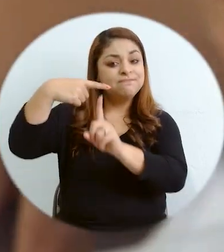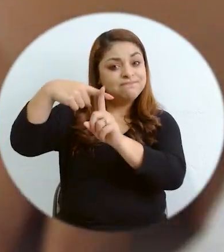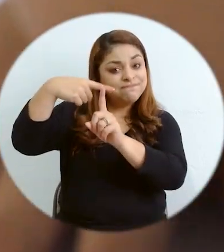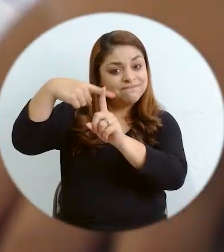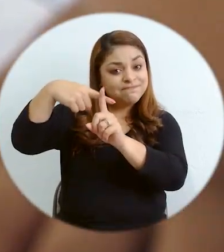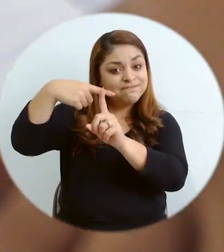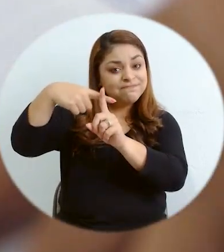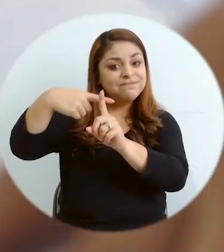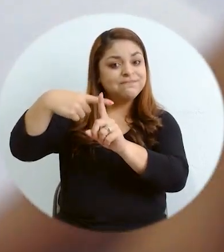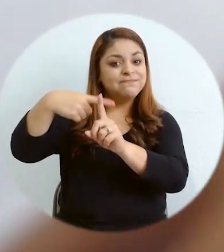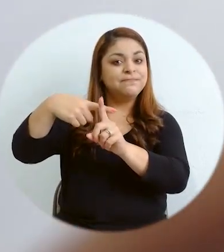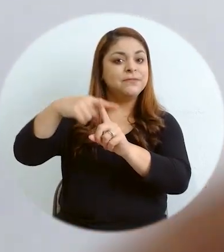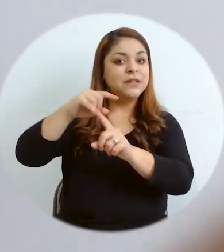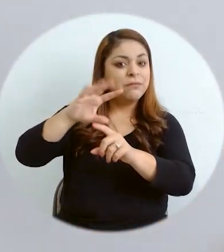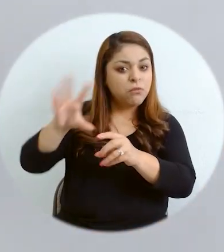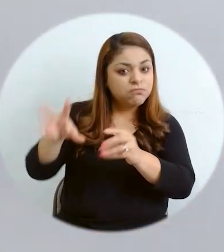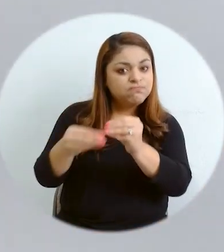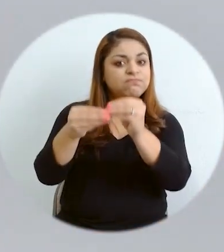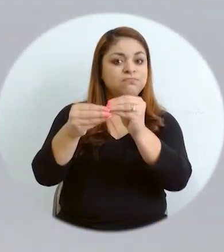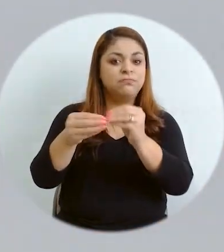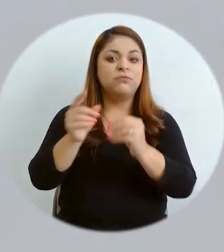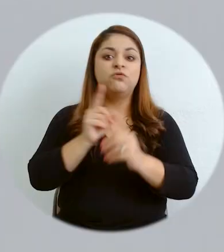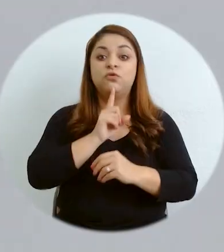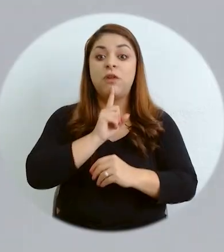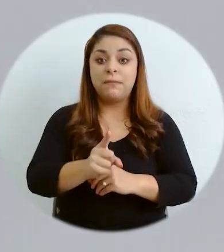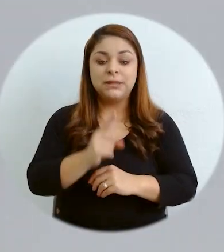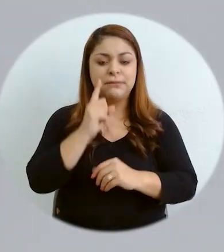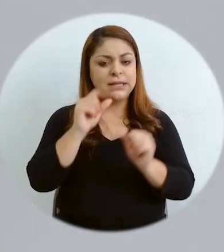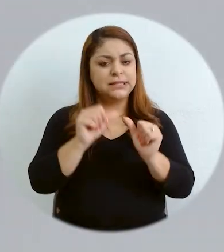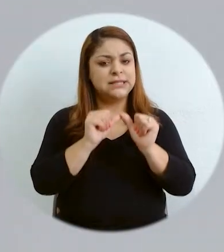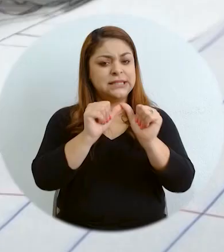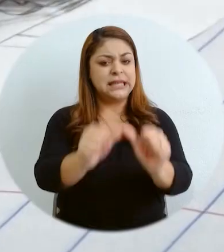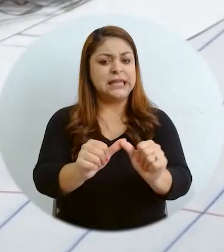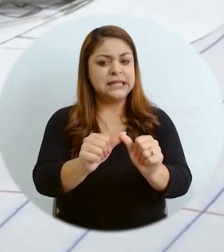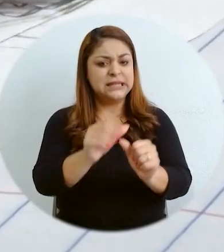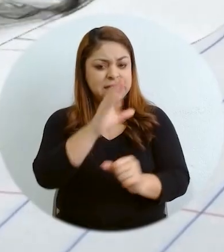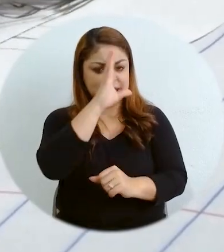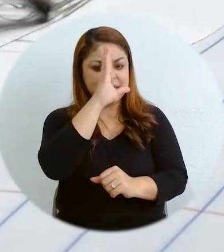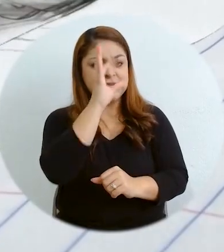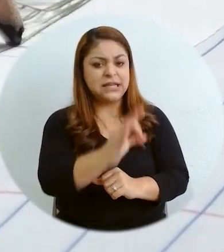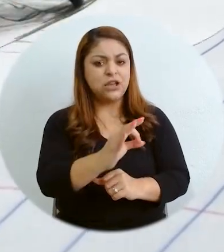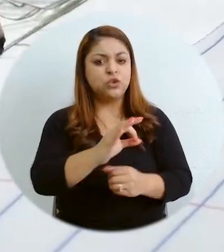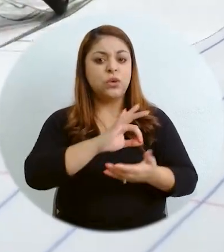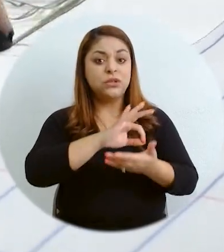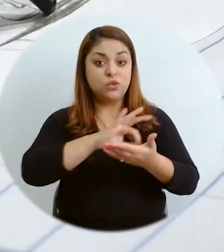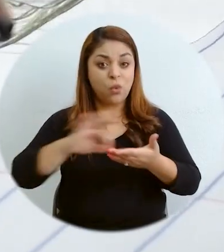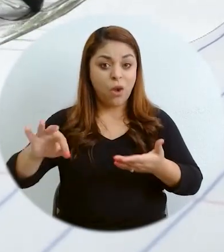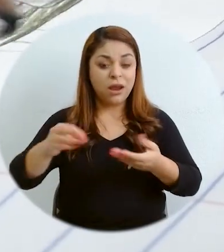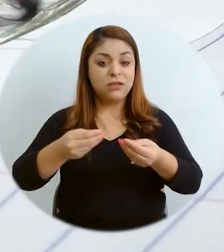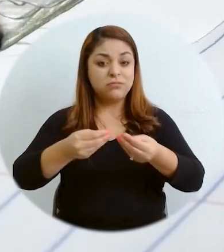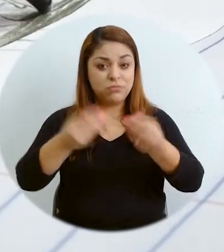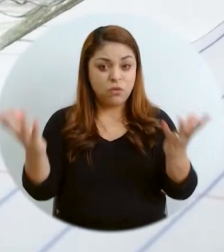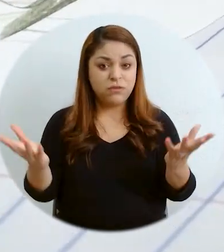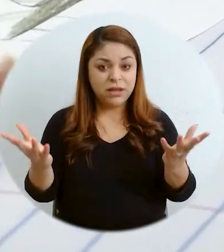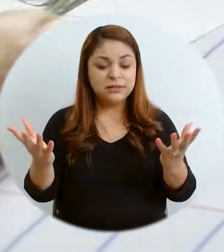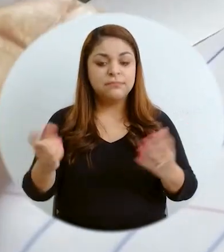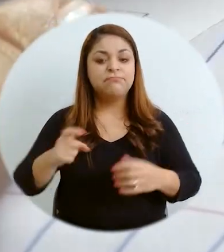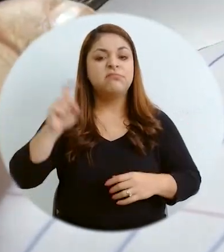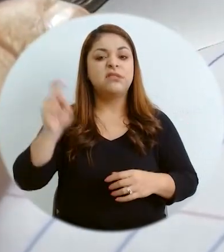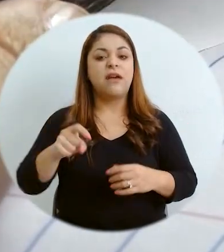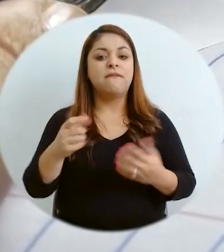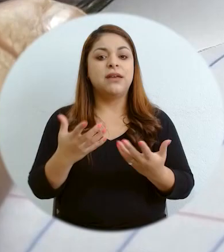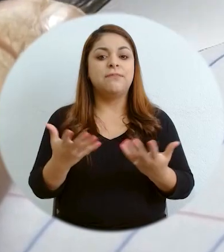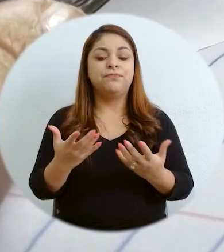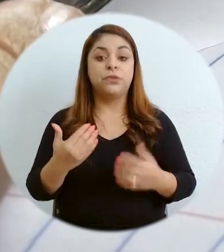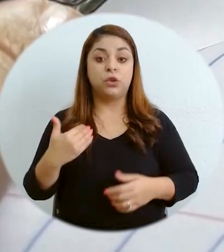o lo que podríamos hacer nosotros para realmente seguir creyendo en las escuelas públicas, digamos